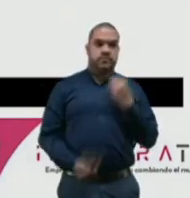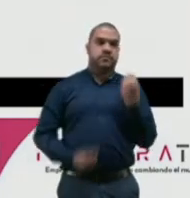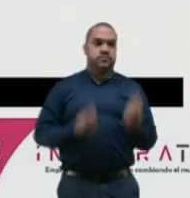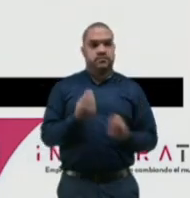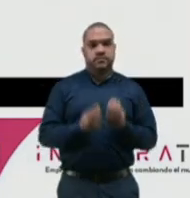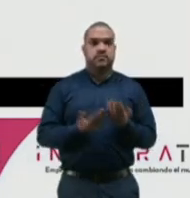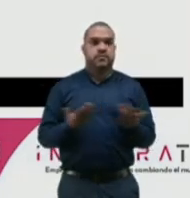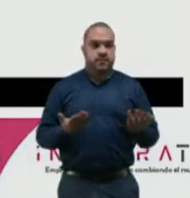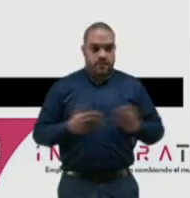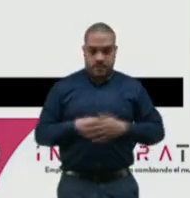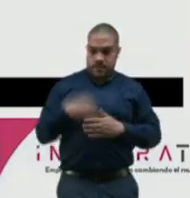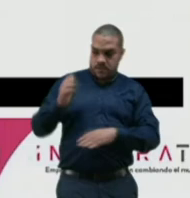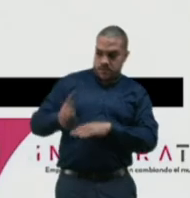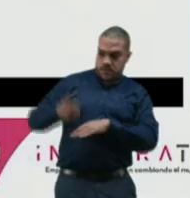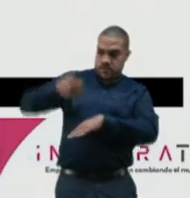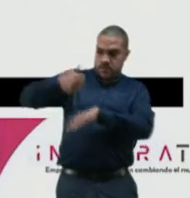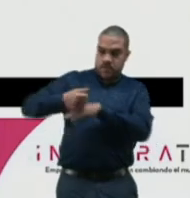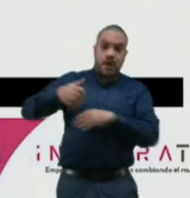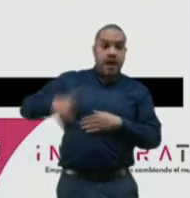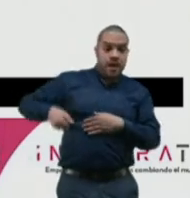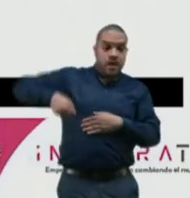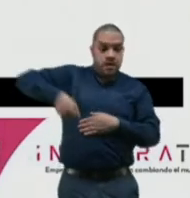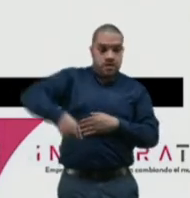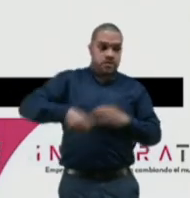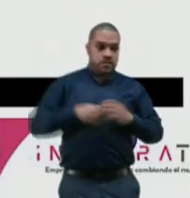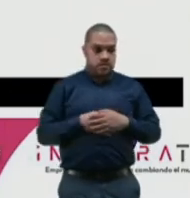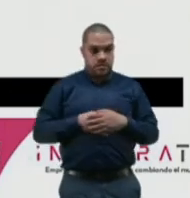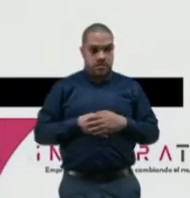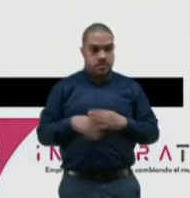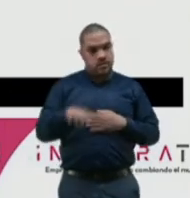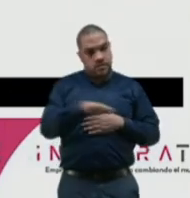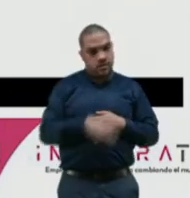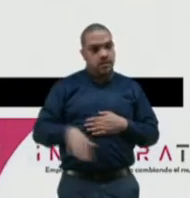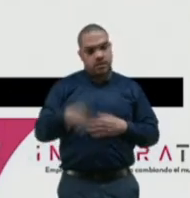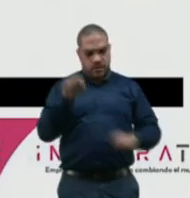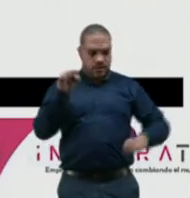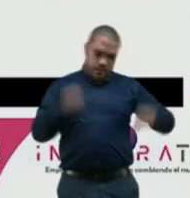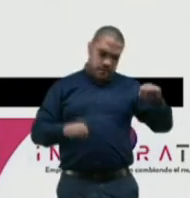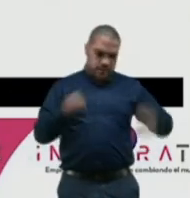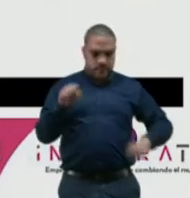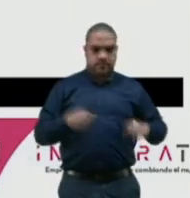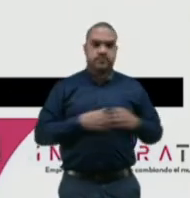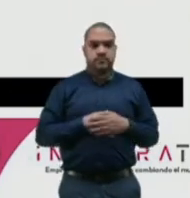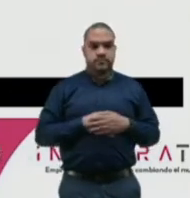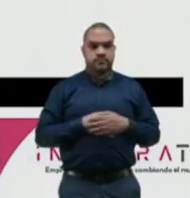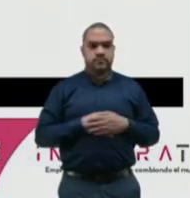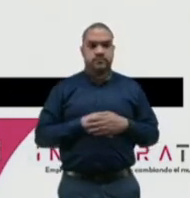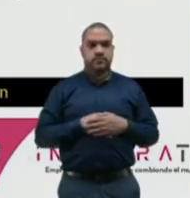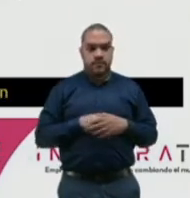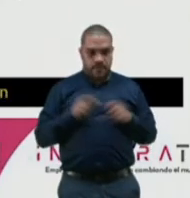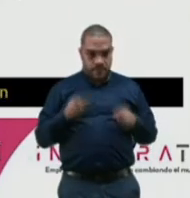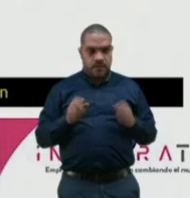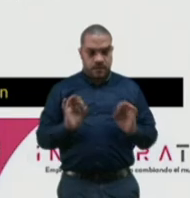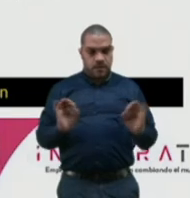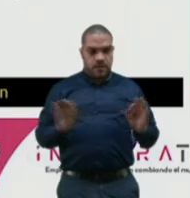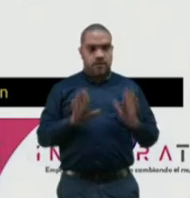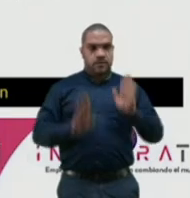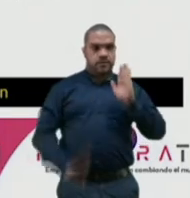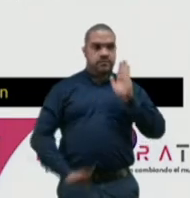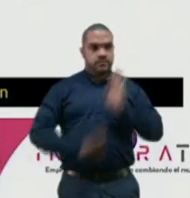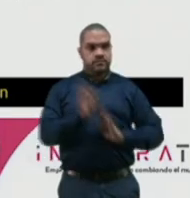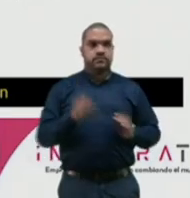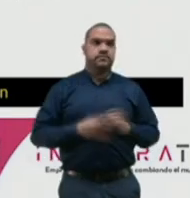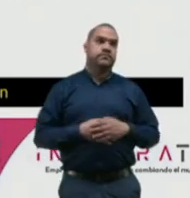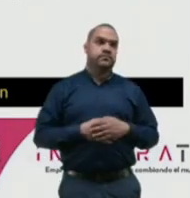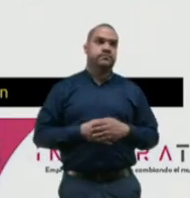director ejecutivo tratando de ayudarle a que cree algo. Y eso incrementa las posibilidades de que hay éxito. Entonces, hablamos un